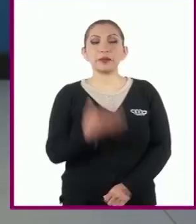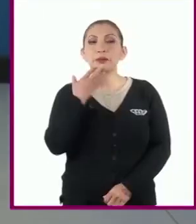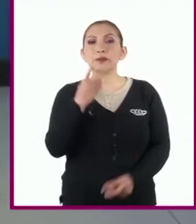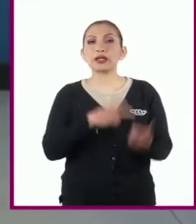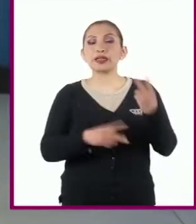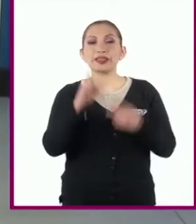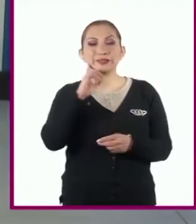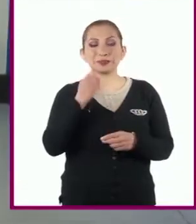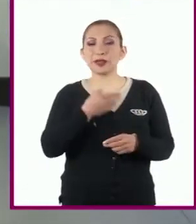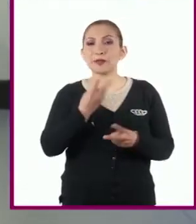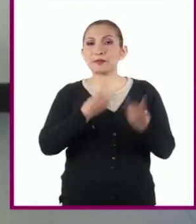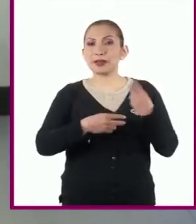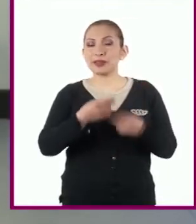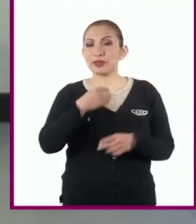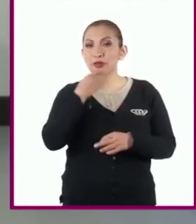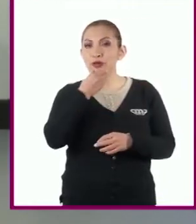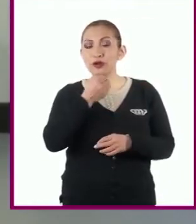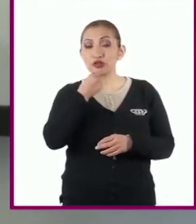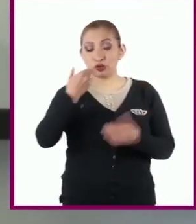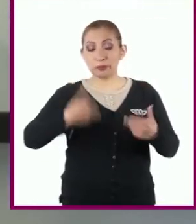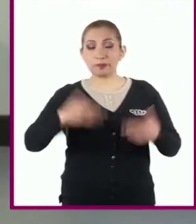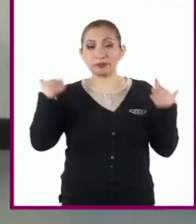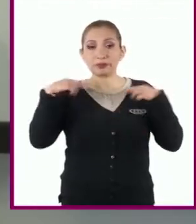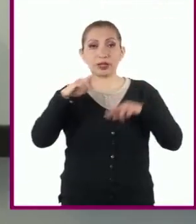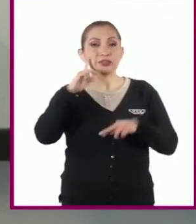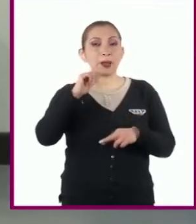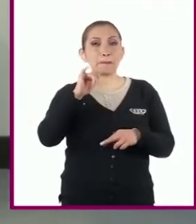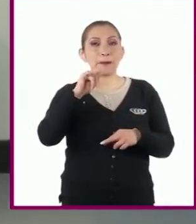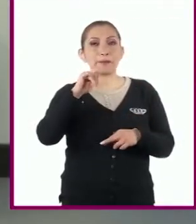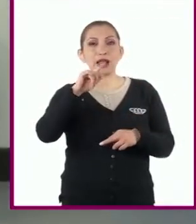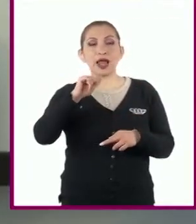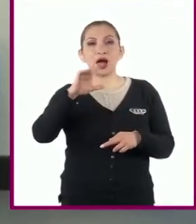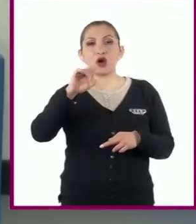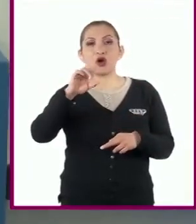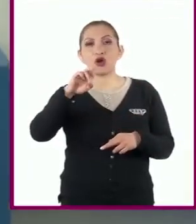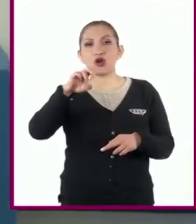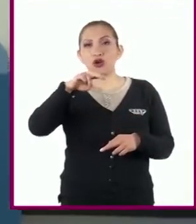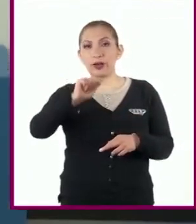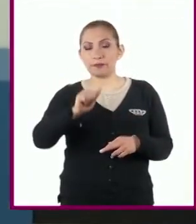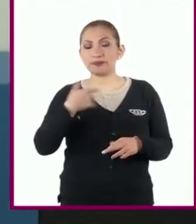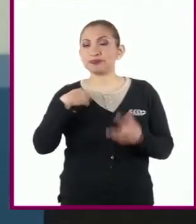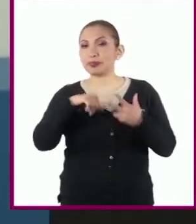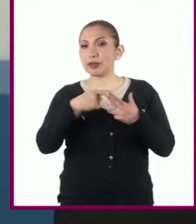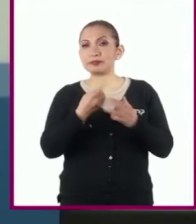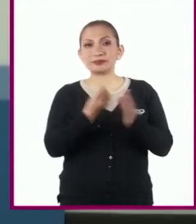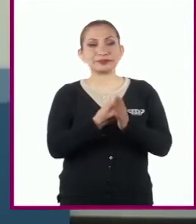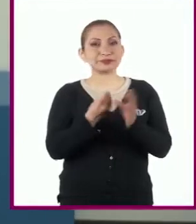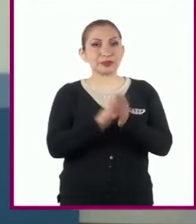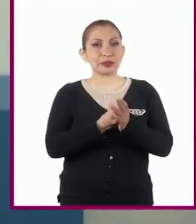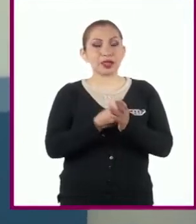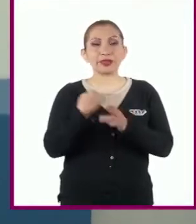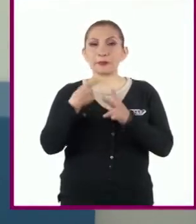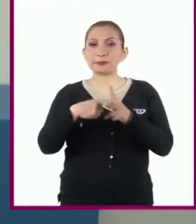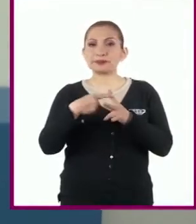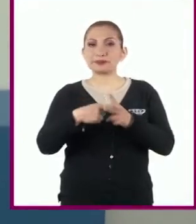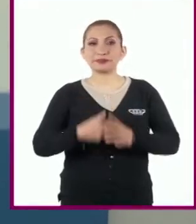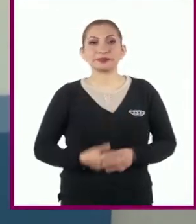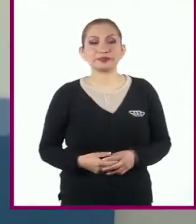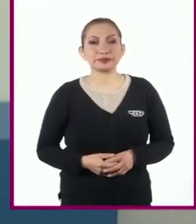Bienvenidas y bienvenidos. Soy su profesora Pamela Corona Limón. Iniciemos nuestra clase de